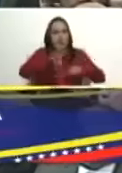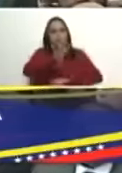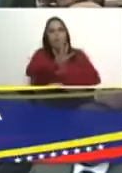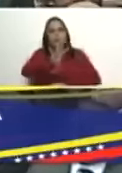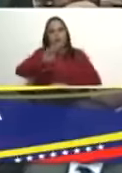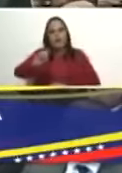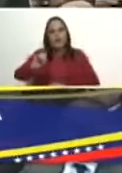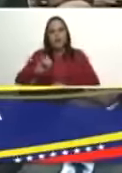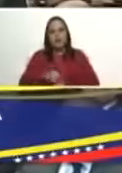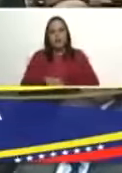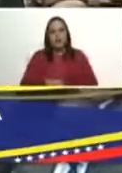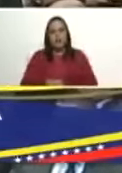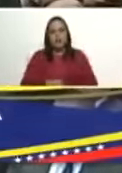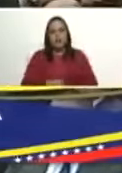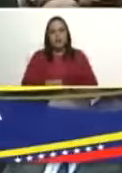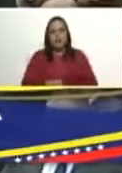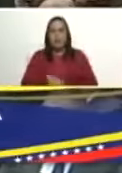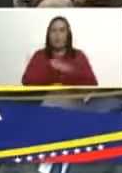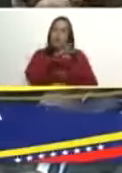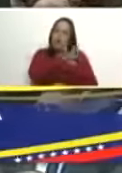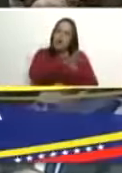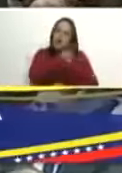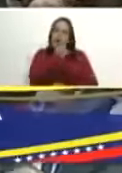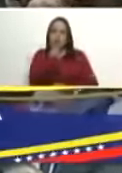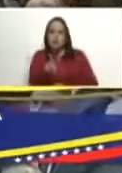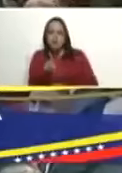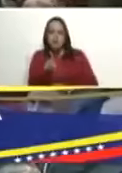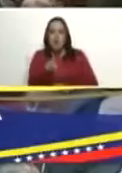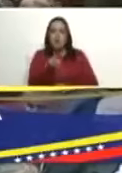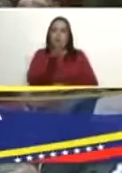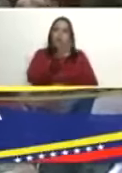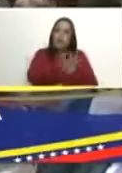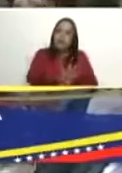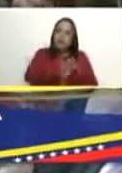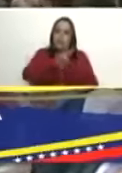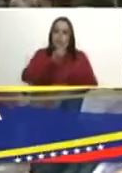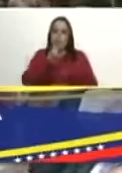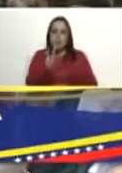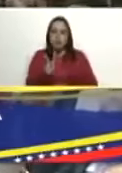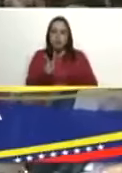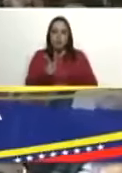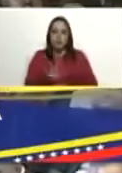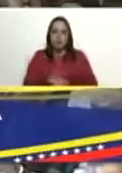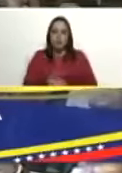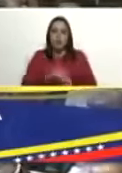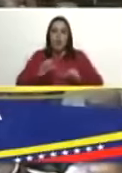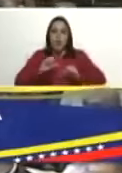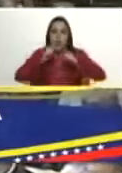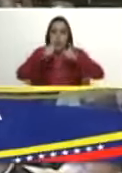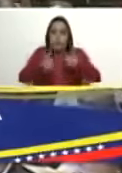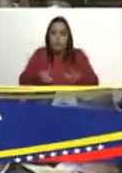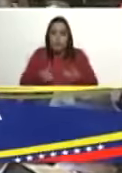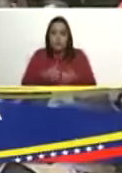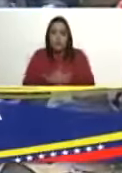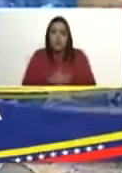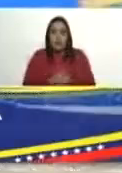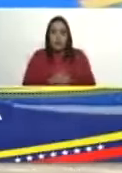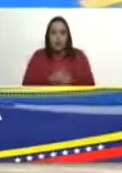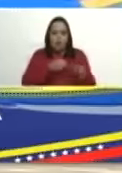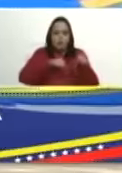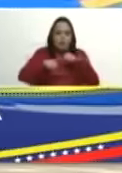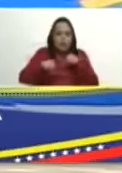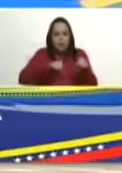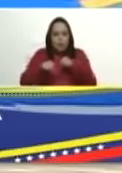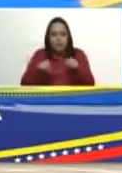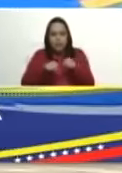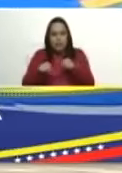1840, 41, 42, comienzan los movimientos,